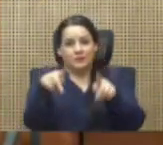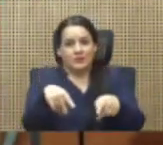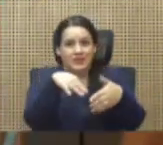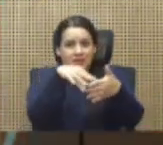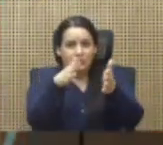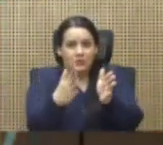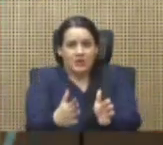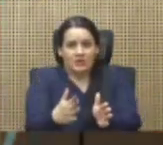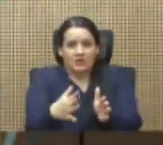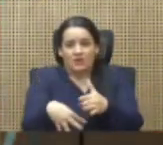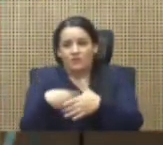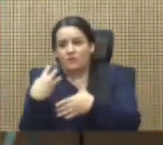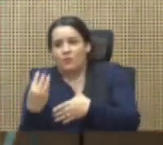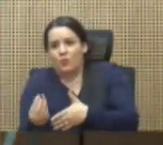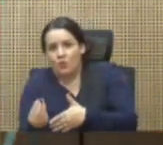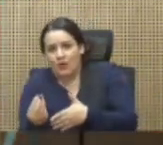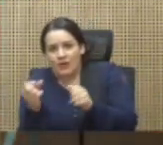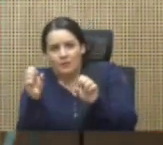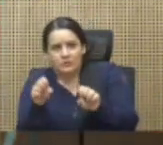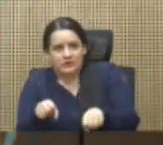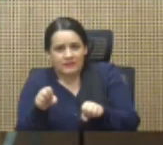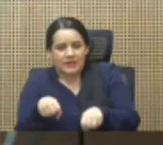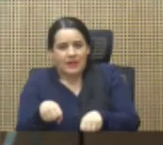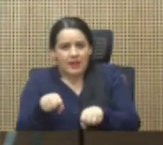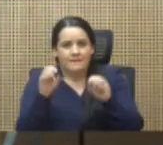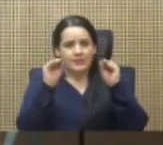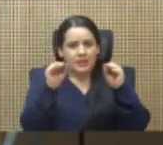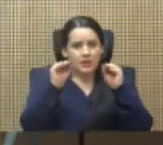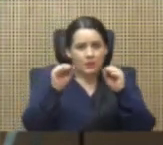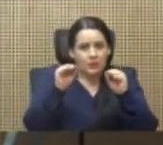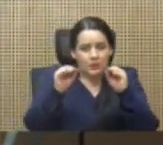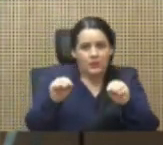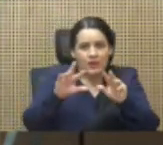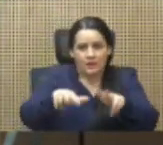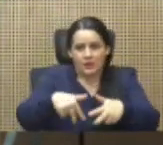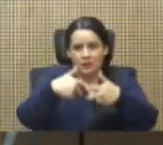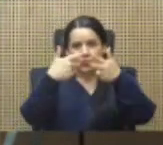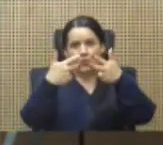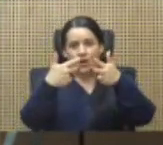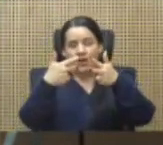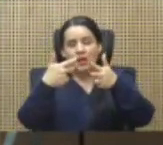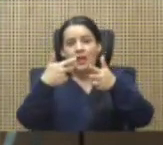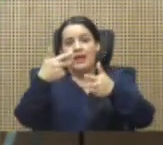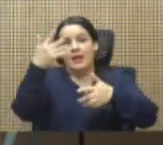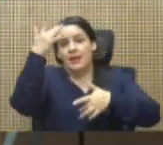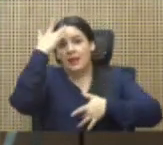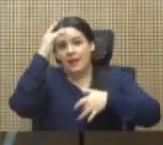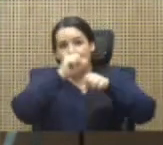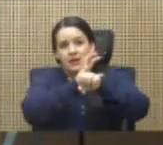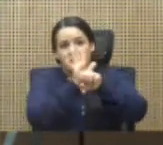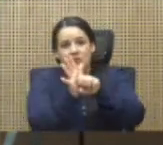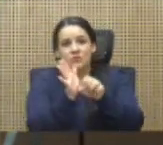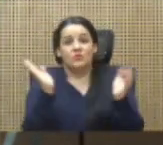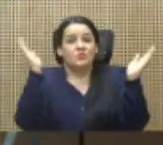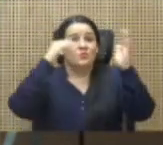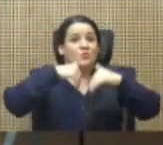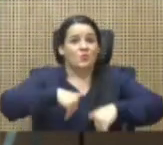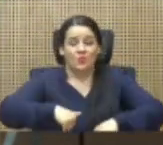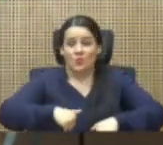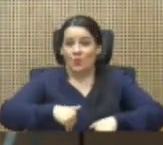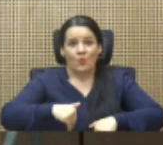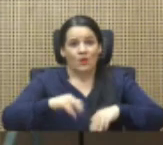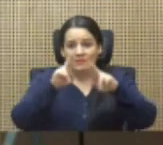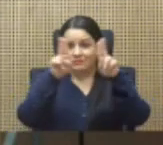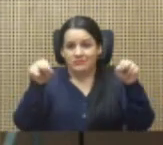quedaron fuera de la mediación pedagógica virtual durante la pandemia por carecer de conexión a Internet o no tener equipo para